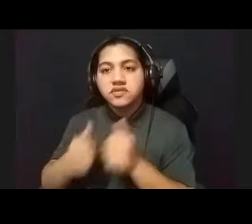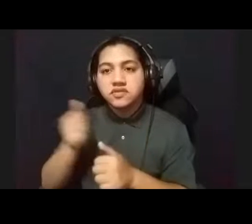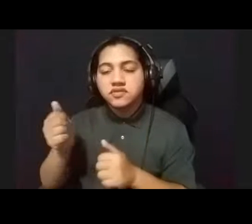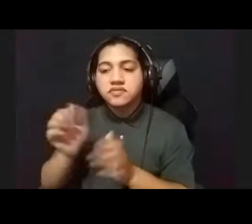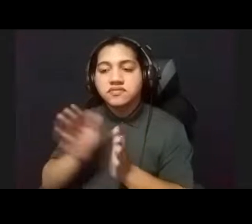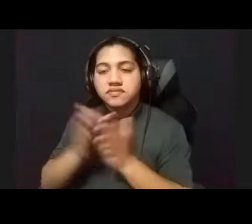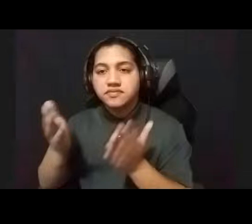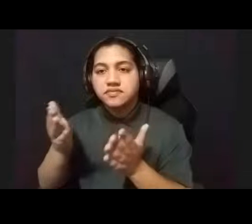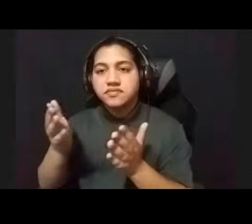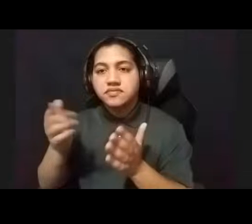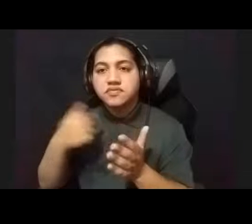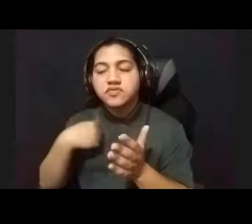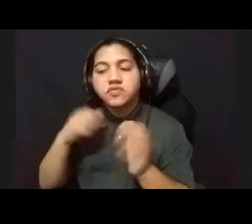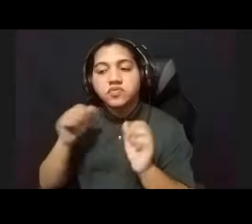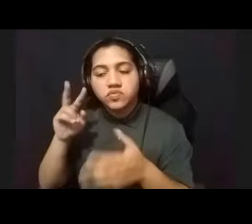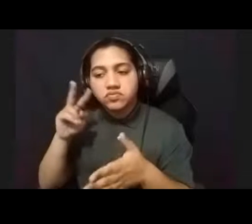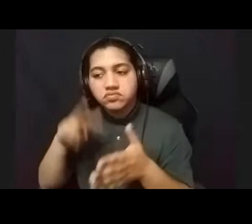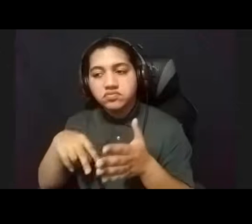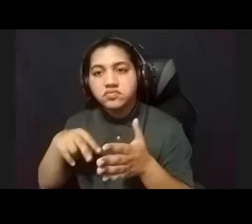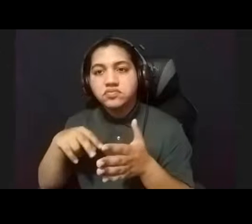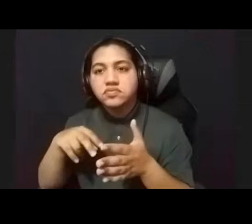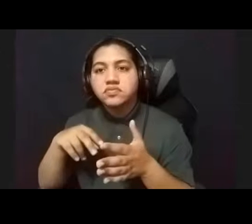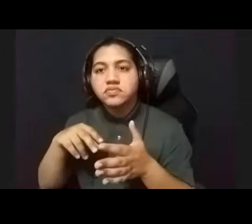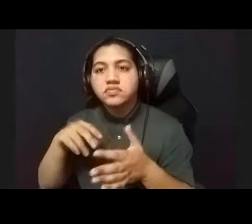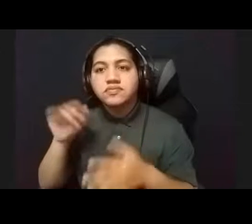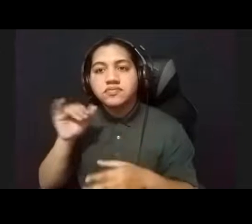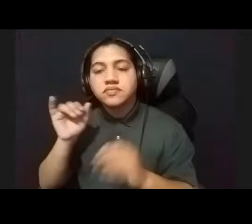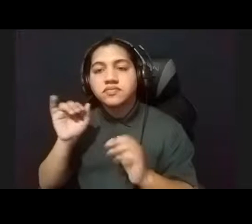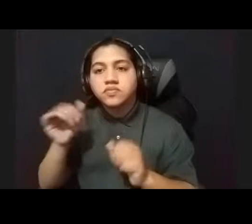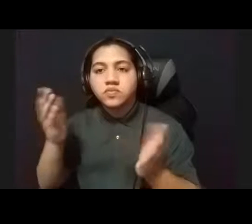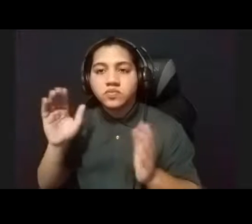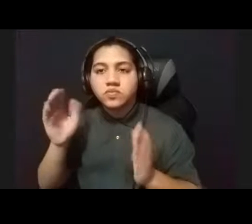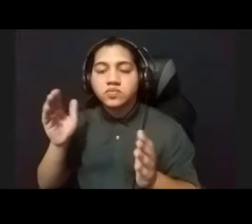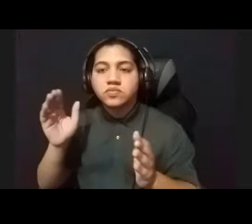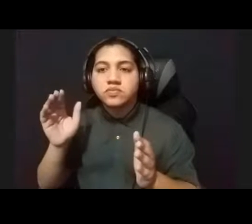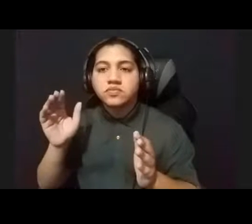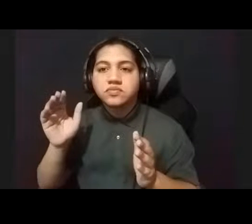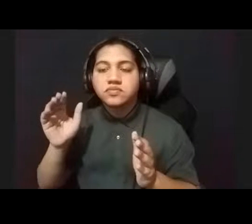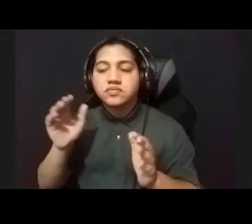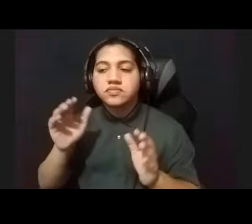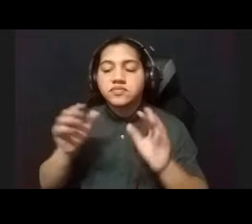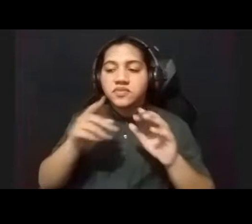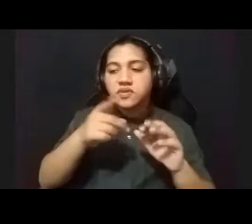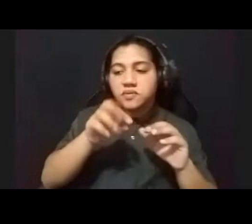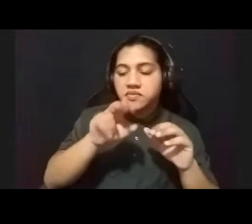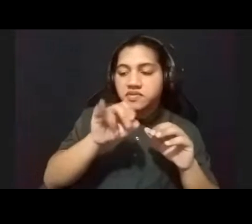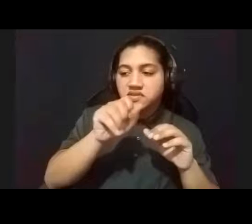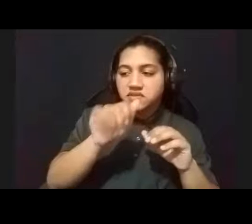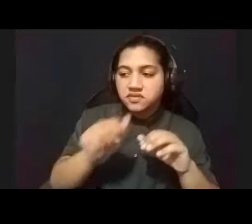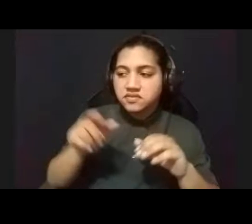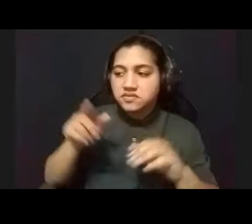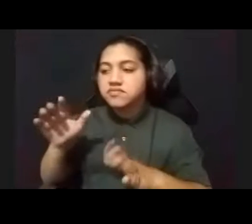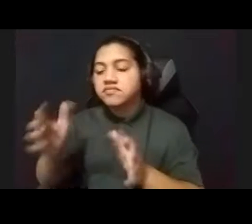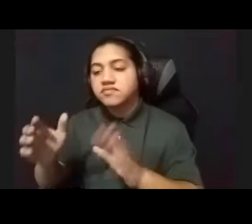libros que yo pude leer, donde pude también comparar versiones persas, versiones de Marruecos